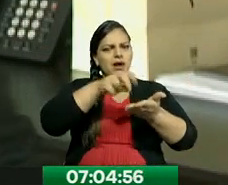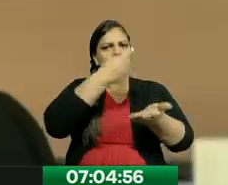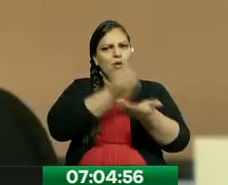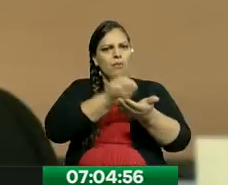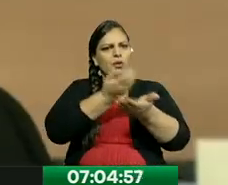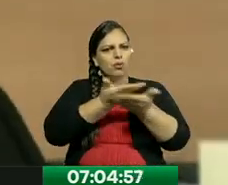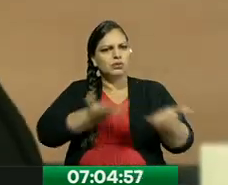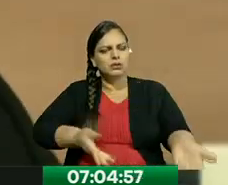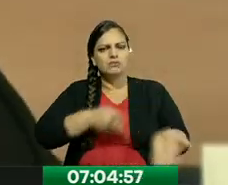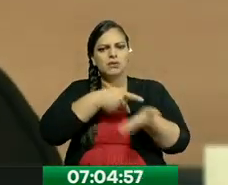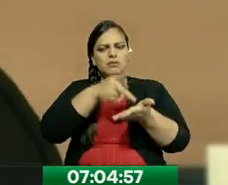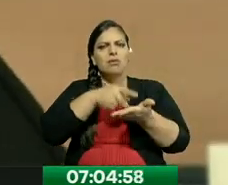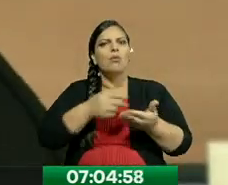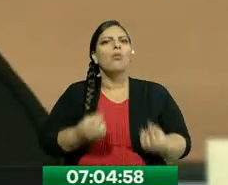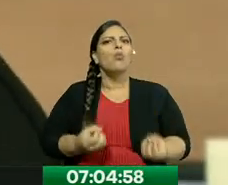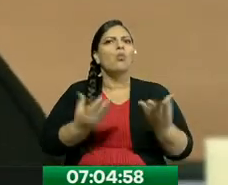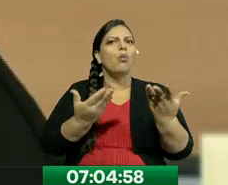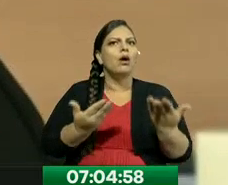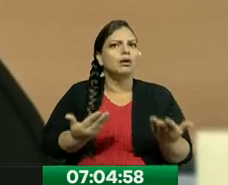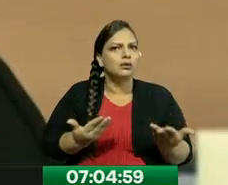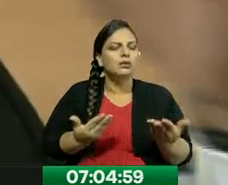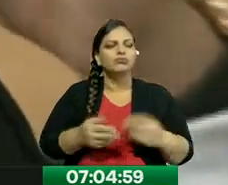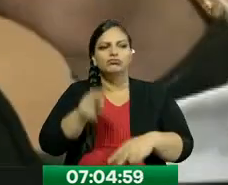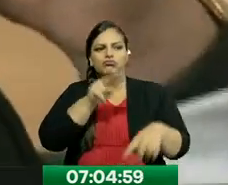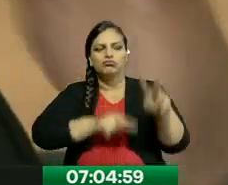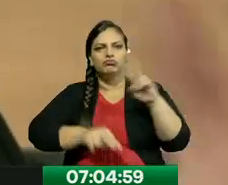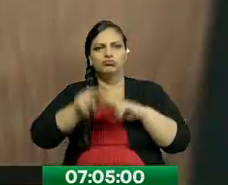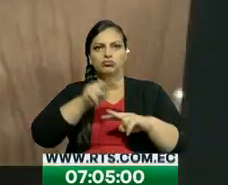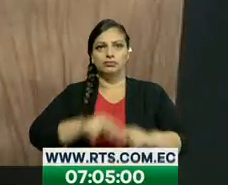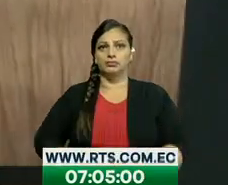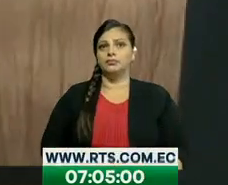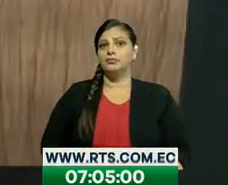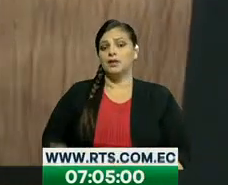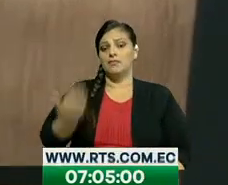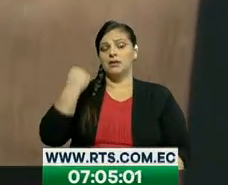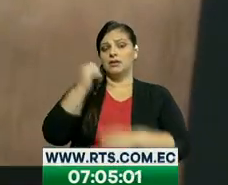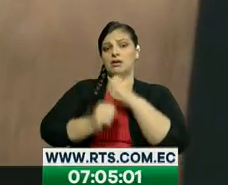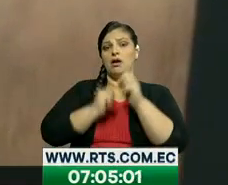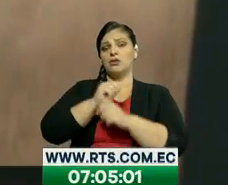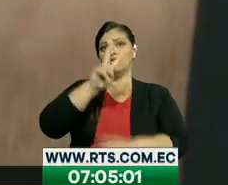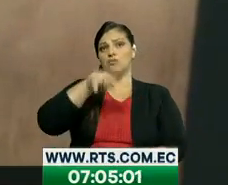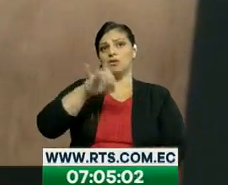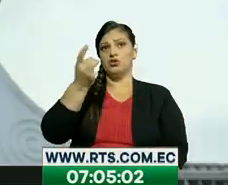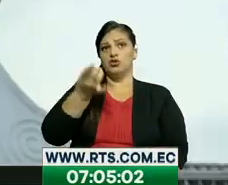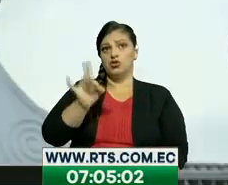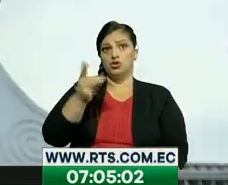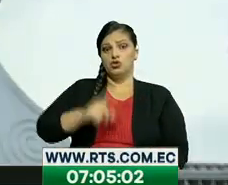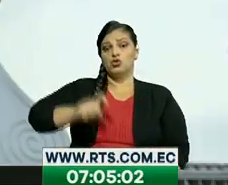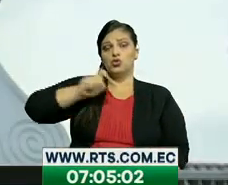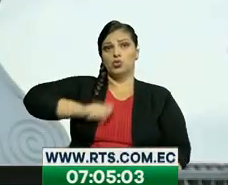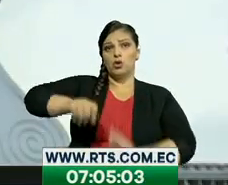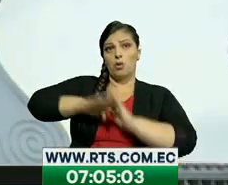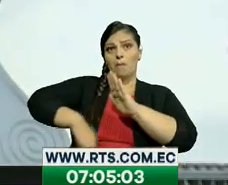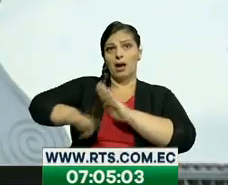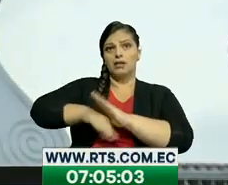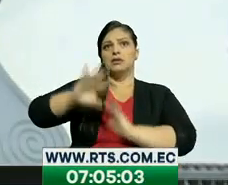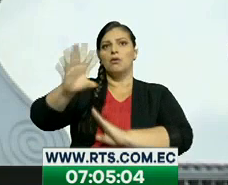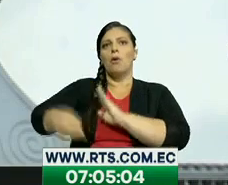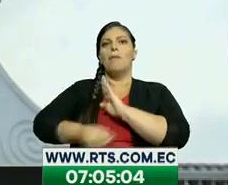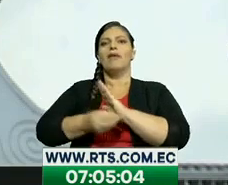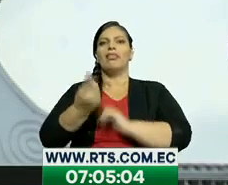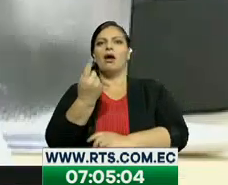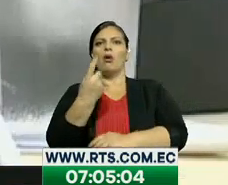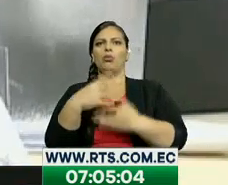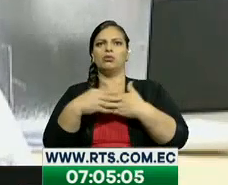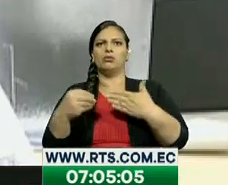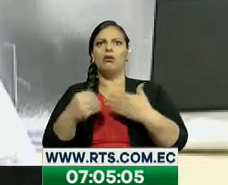garantizado. Finalmente destacó que en el 2018 el incremento fue de $11, basándose en los mismos criterios técnicos con los cuales se establece el actual